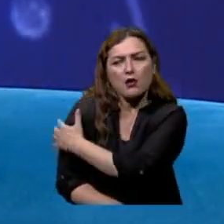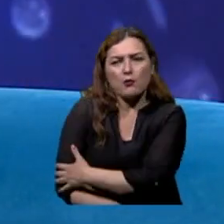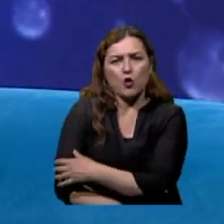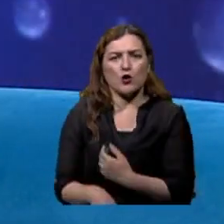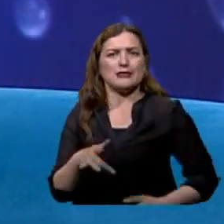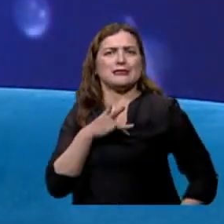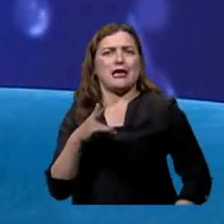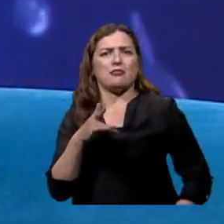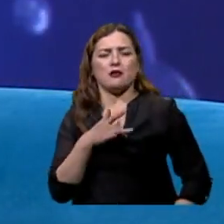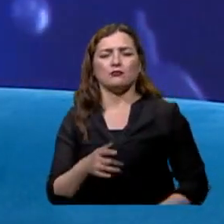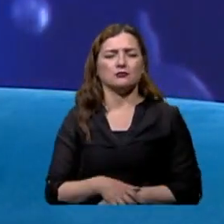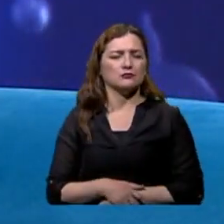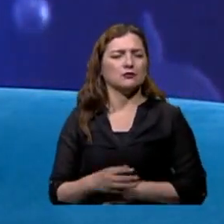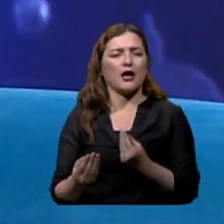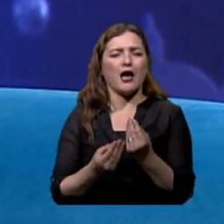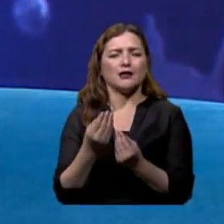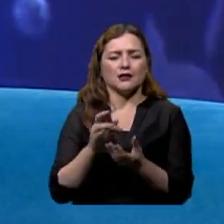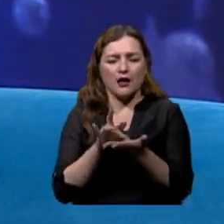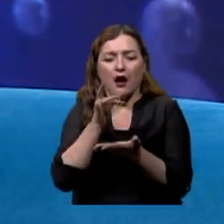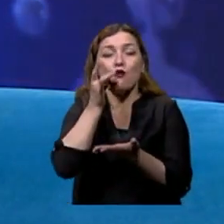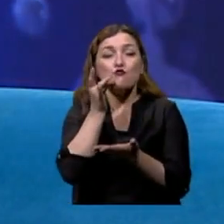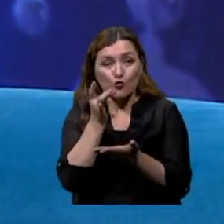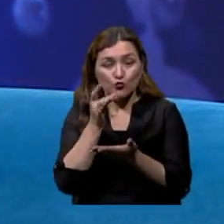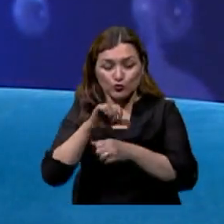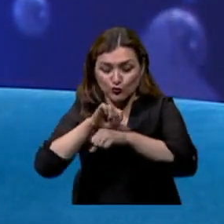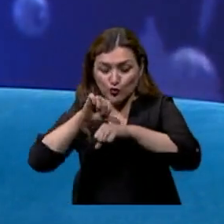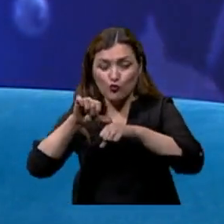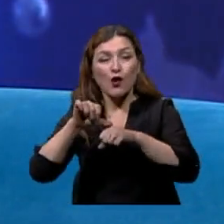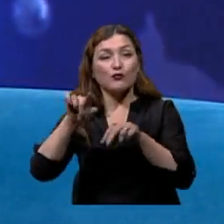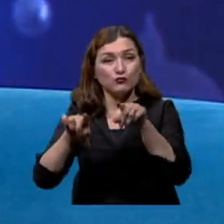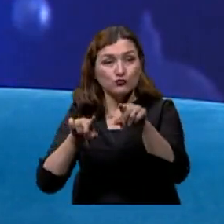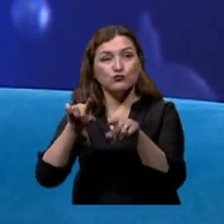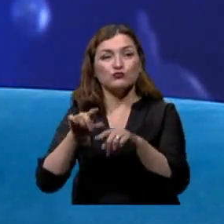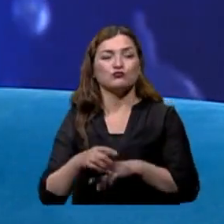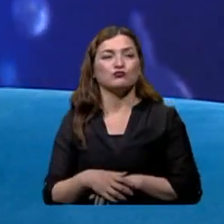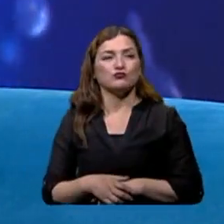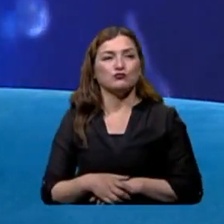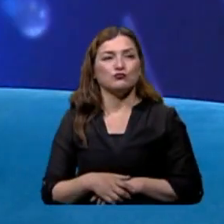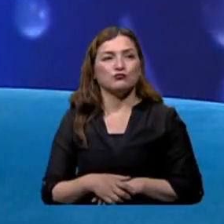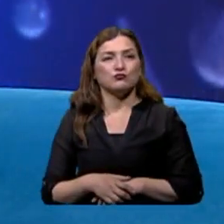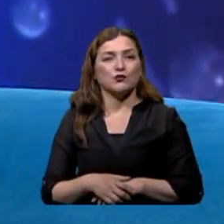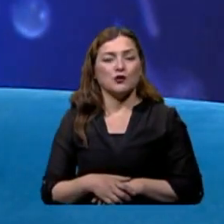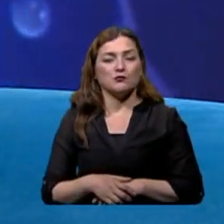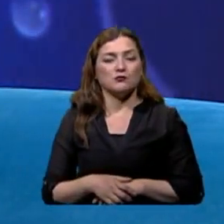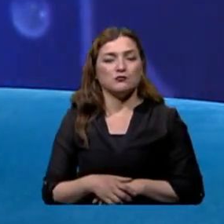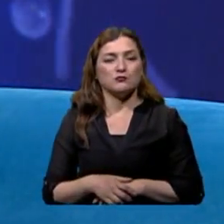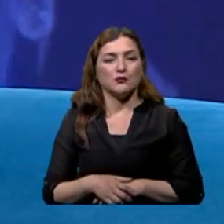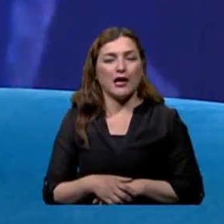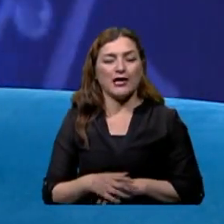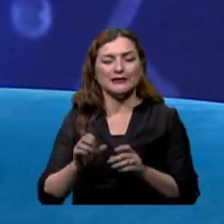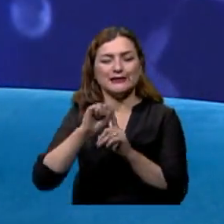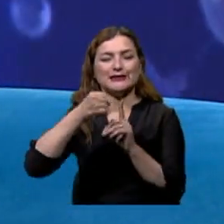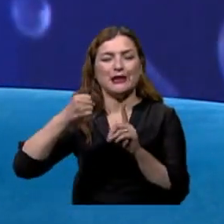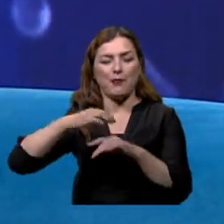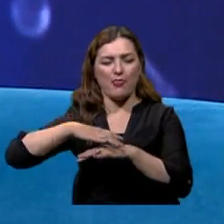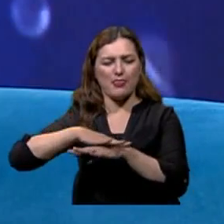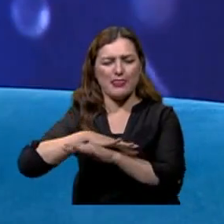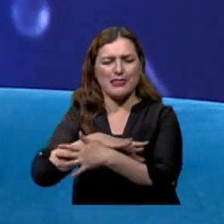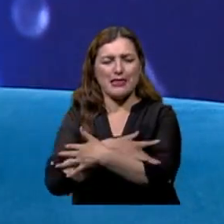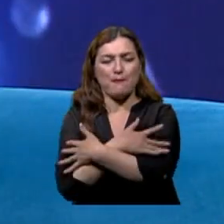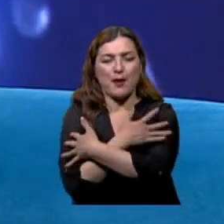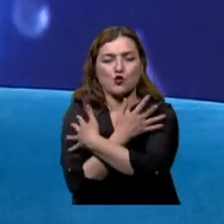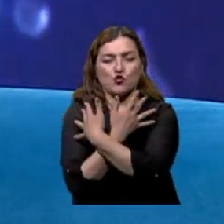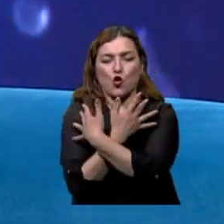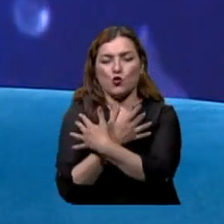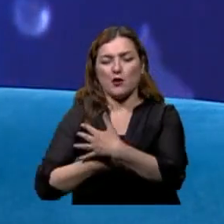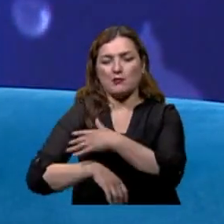exista eso es aplicar ciertos medicamentos durante la cirugía a nivel nervioso. En este caso sí es a nivel distal, a nivel del